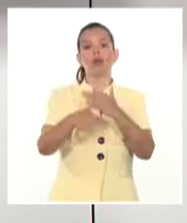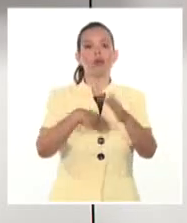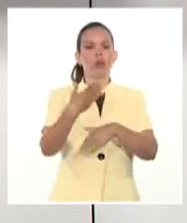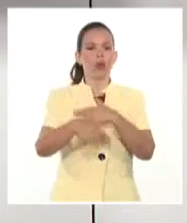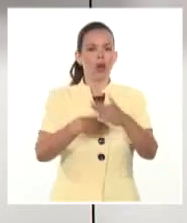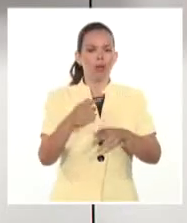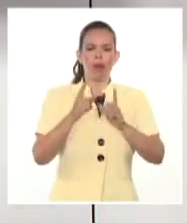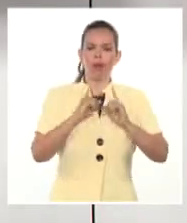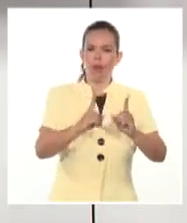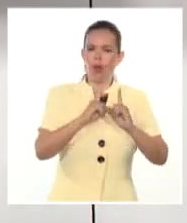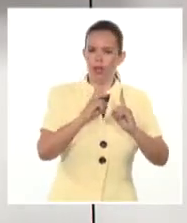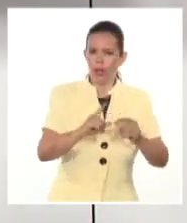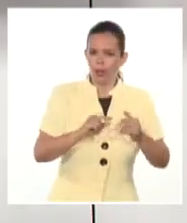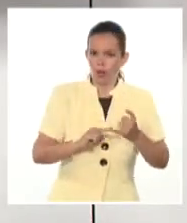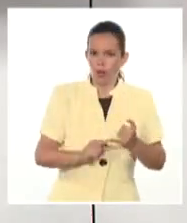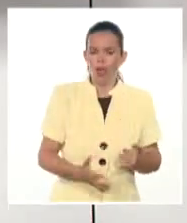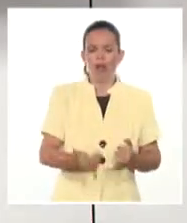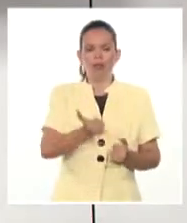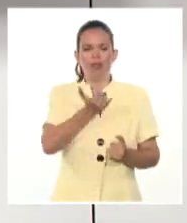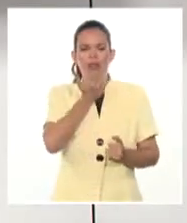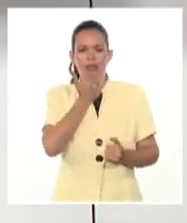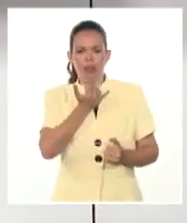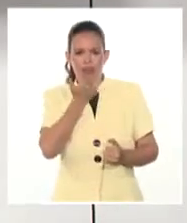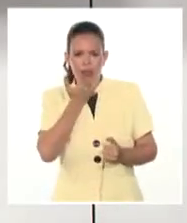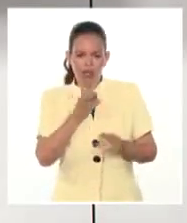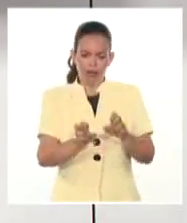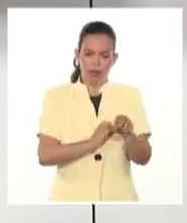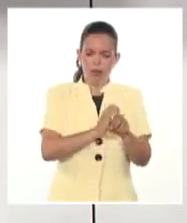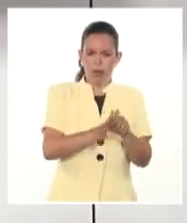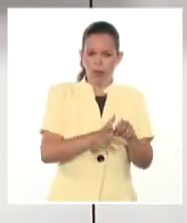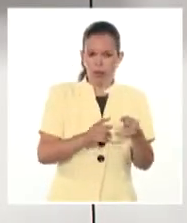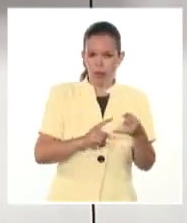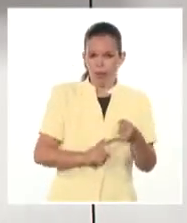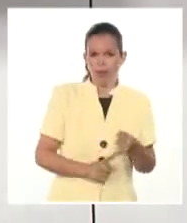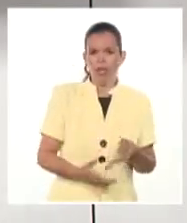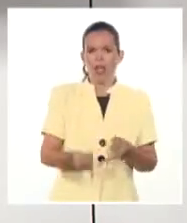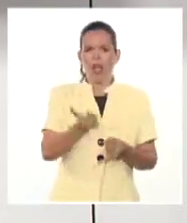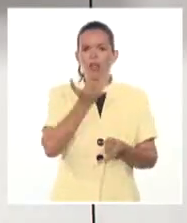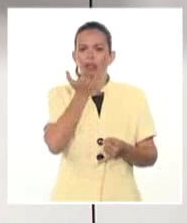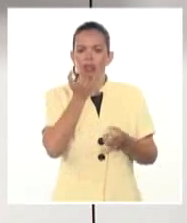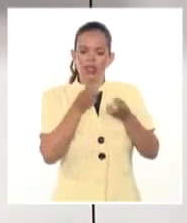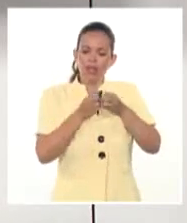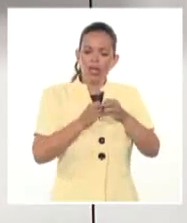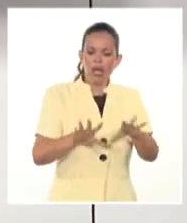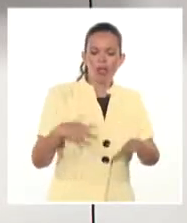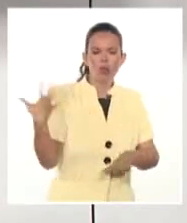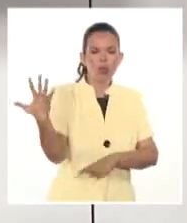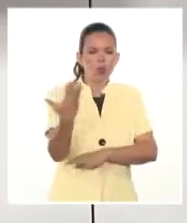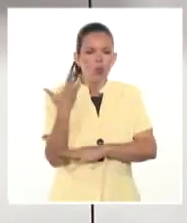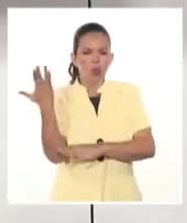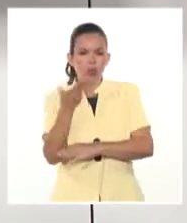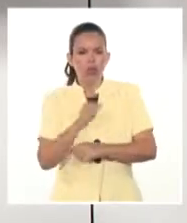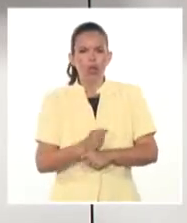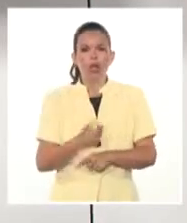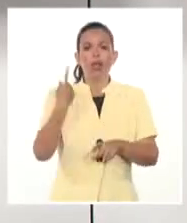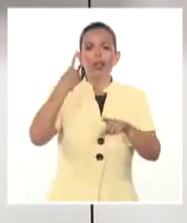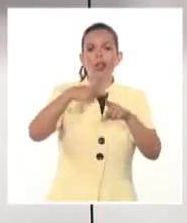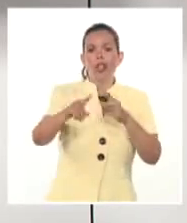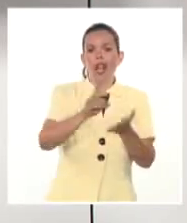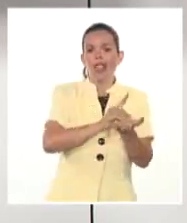por pandemia, desastres naturales, una delincuencia creciente en cárceles y calles y las deudas sociales de